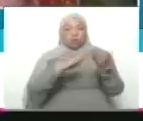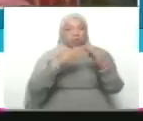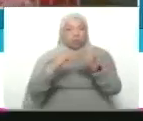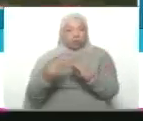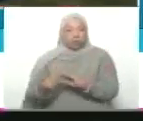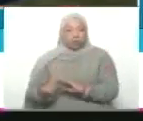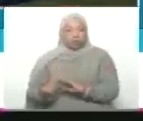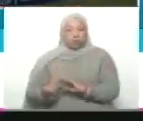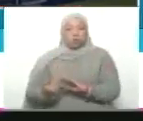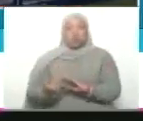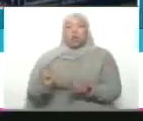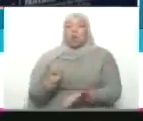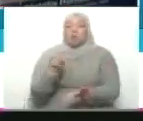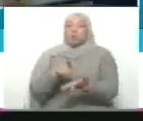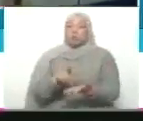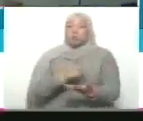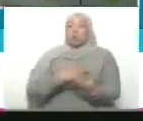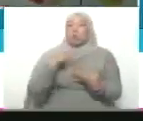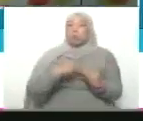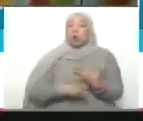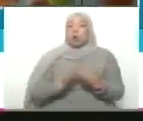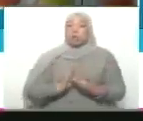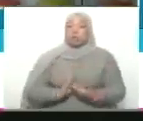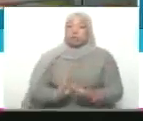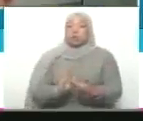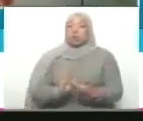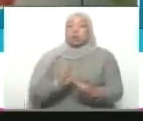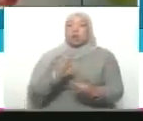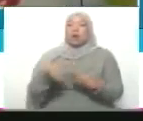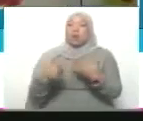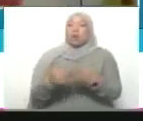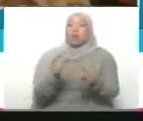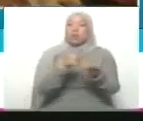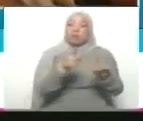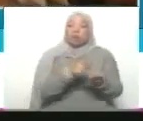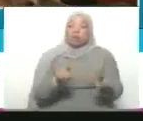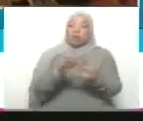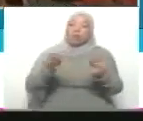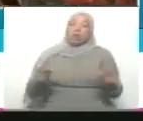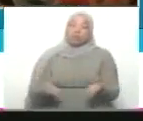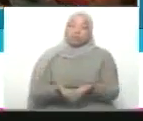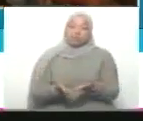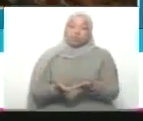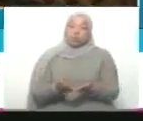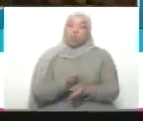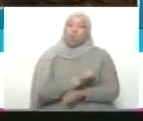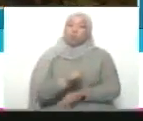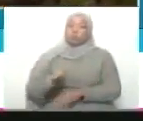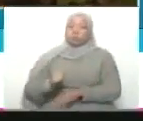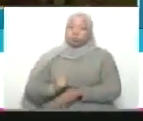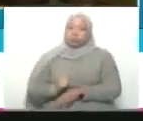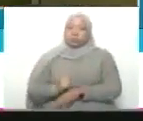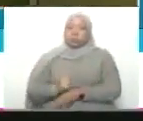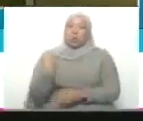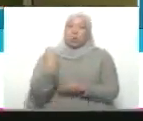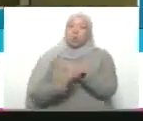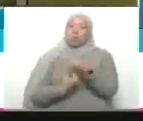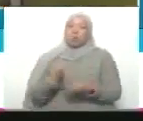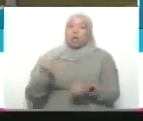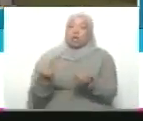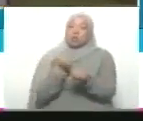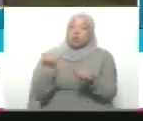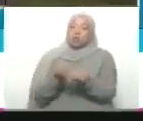también regalado su presencia en su programa, señor presidente, que vienen de distintas partes del mundo, no solamente a crear sus